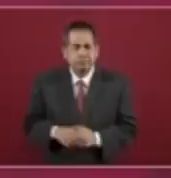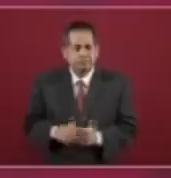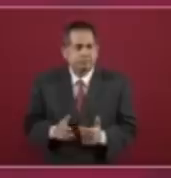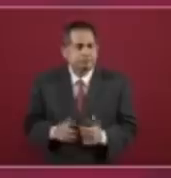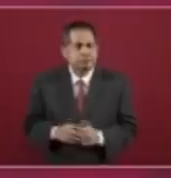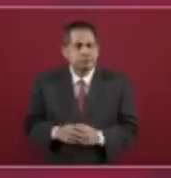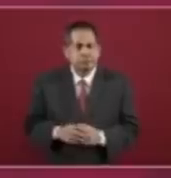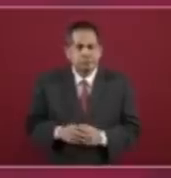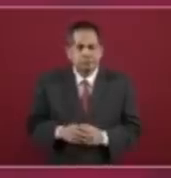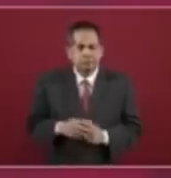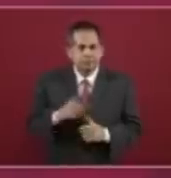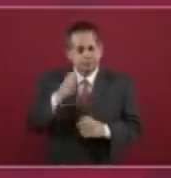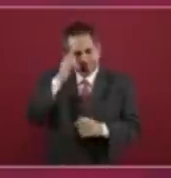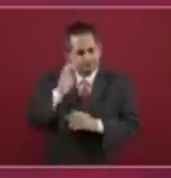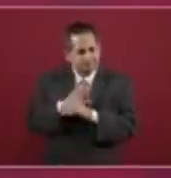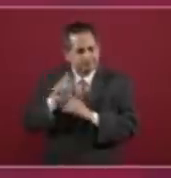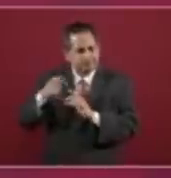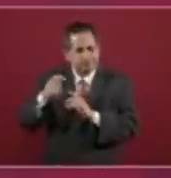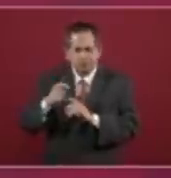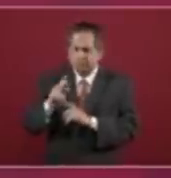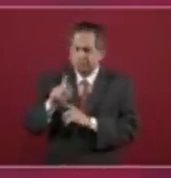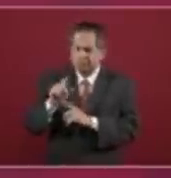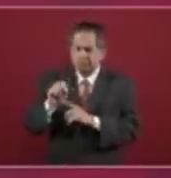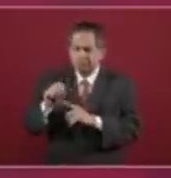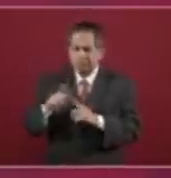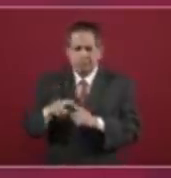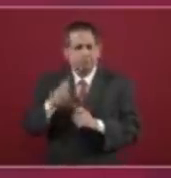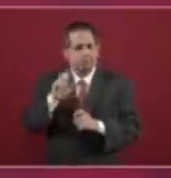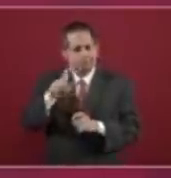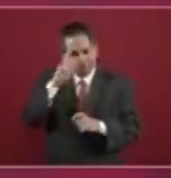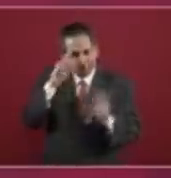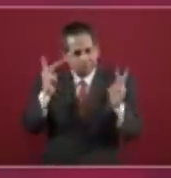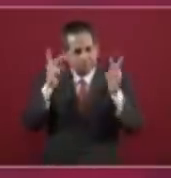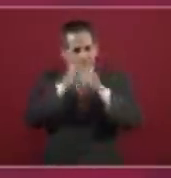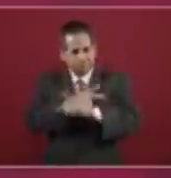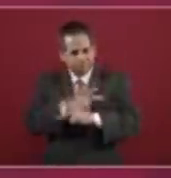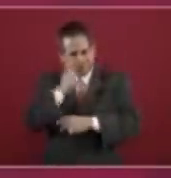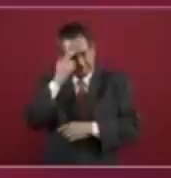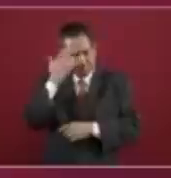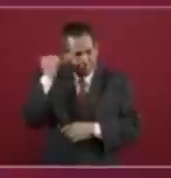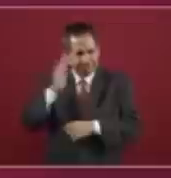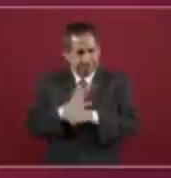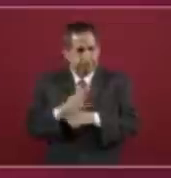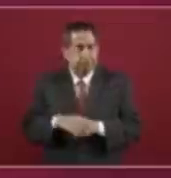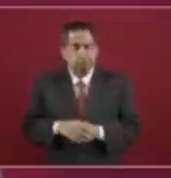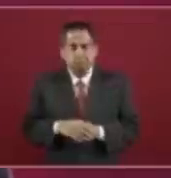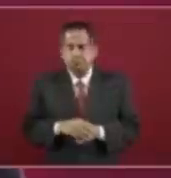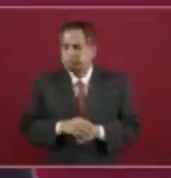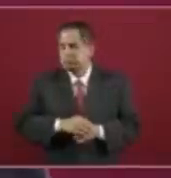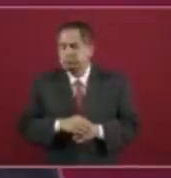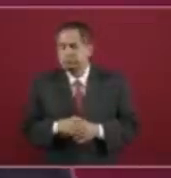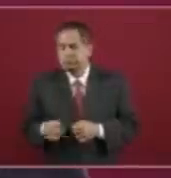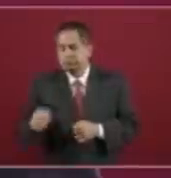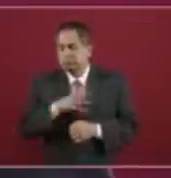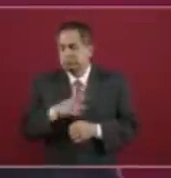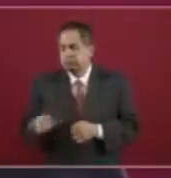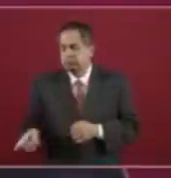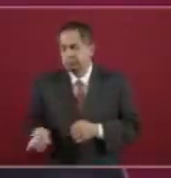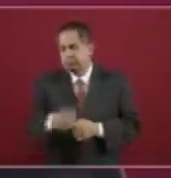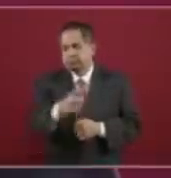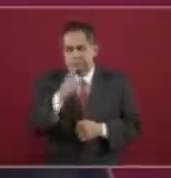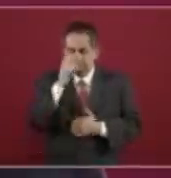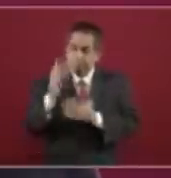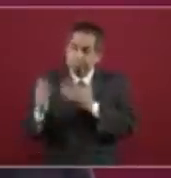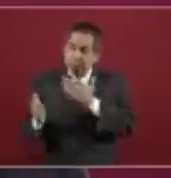la novela de Puzo, El Padrino, mandaba a sus hijos, a uno de ellos, a